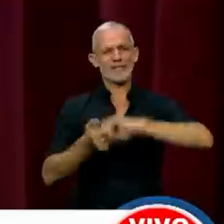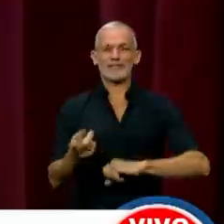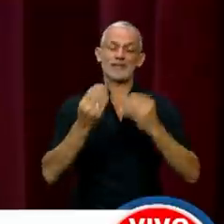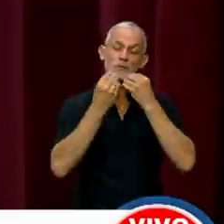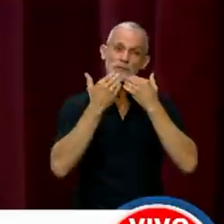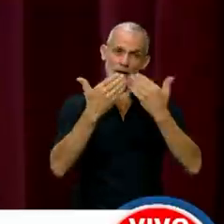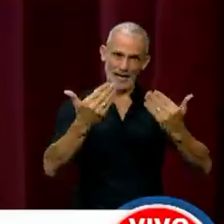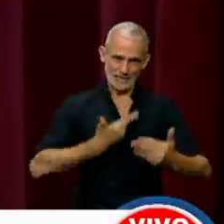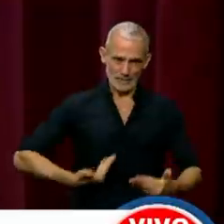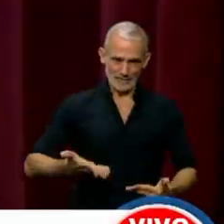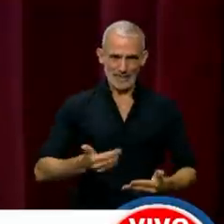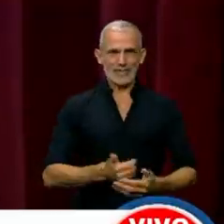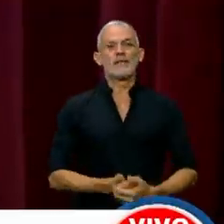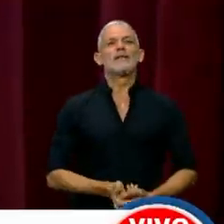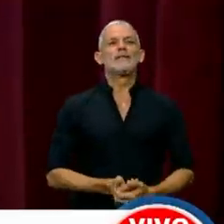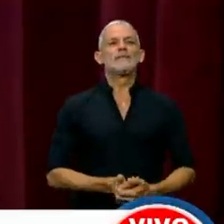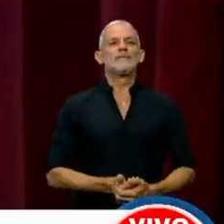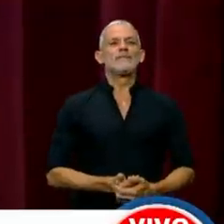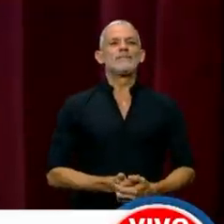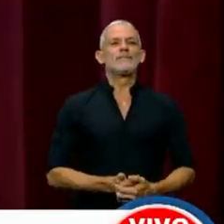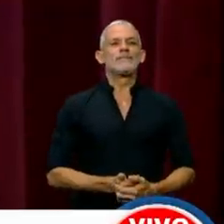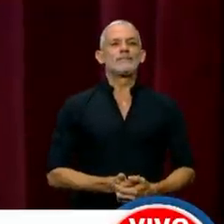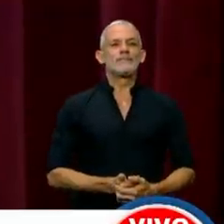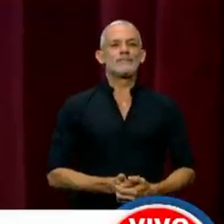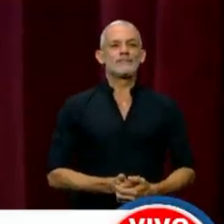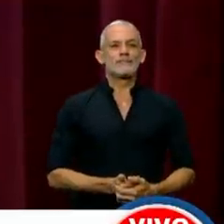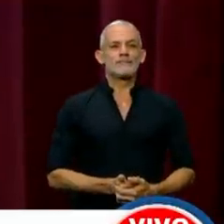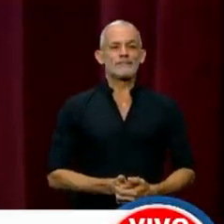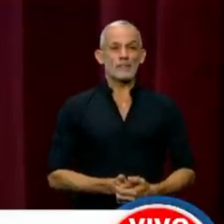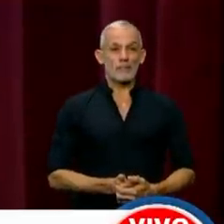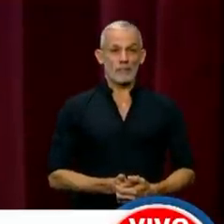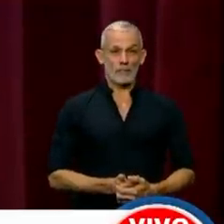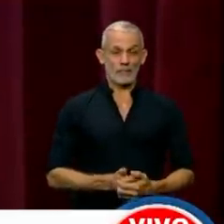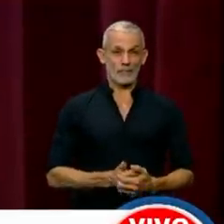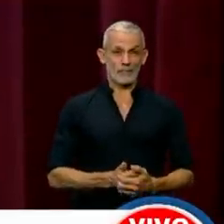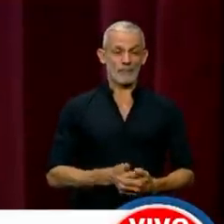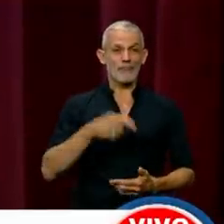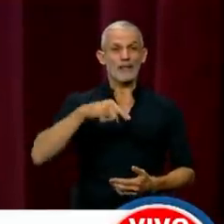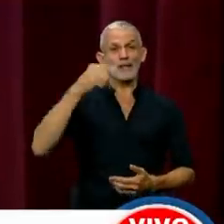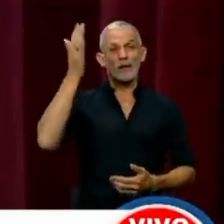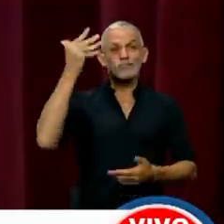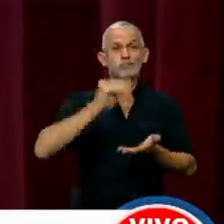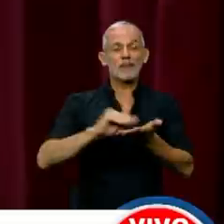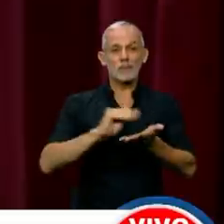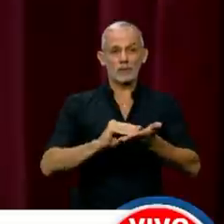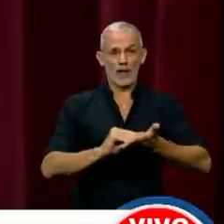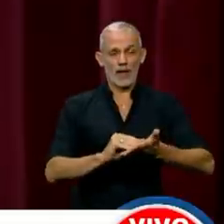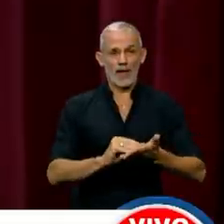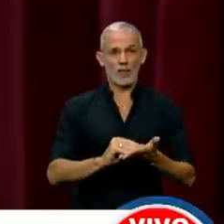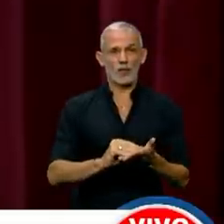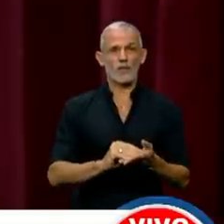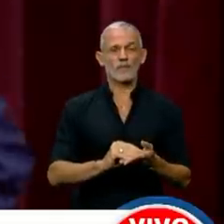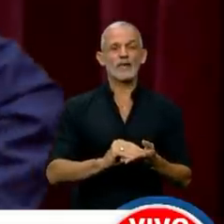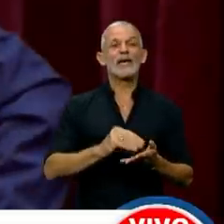muchas gracias presidencia de diputado continua en el uso de la palabra el